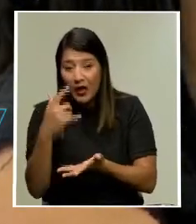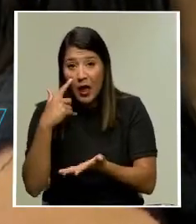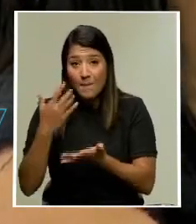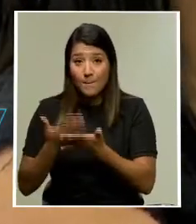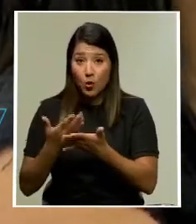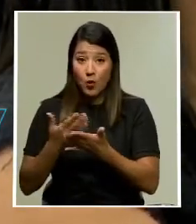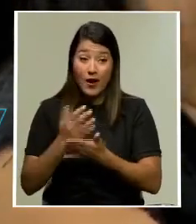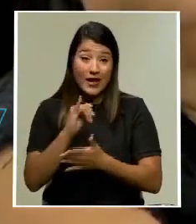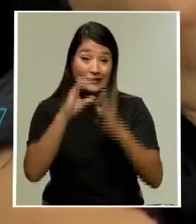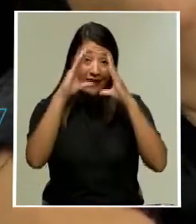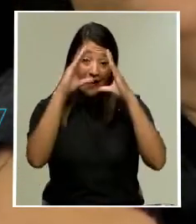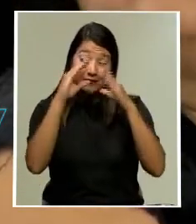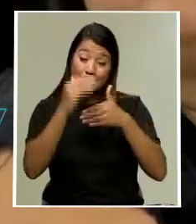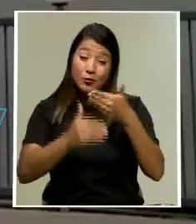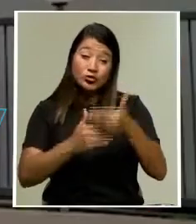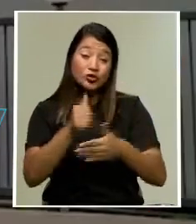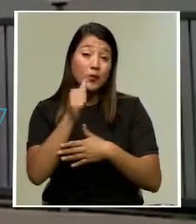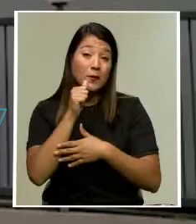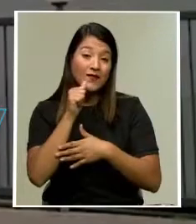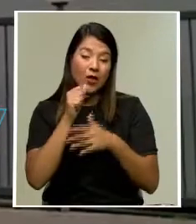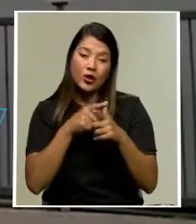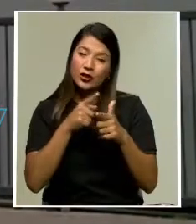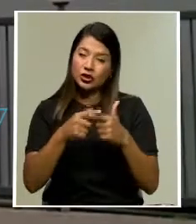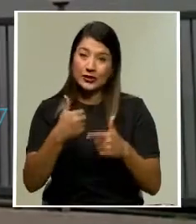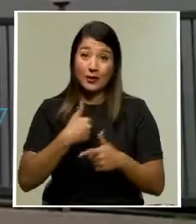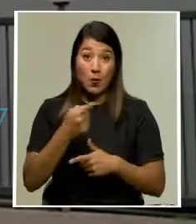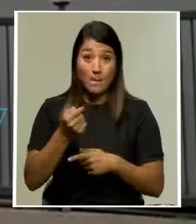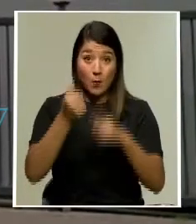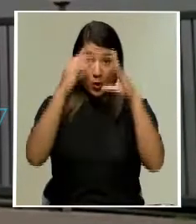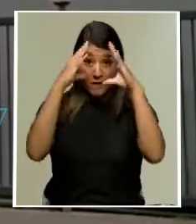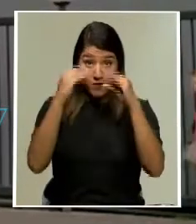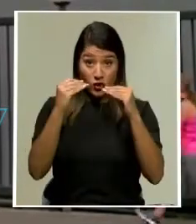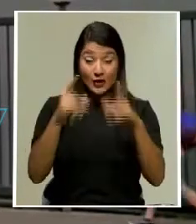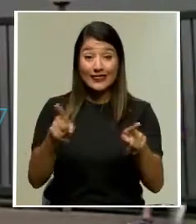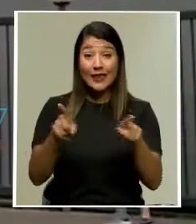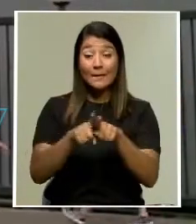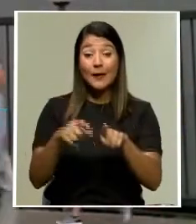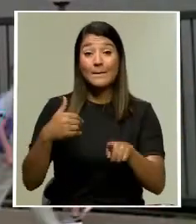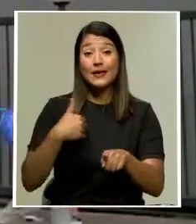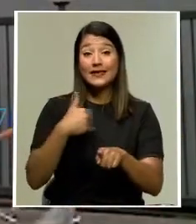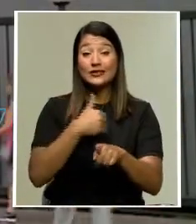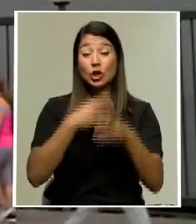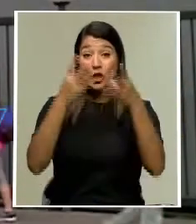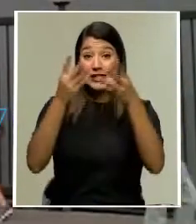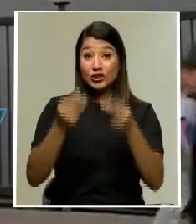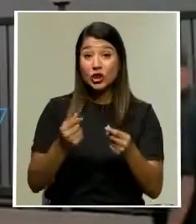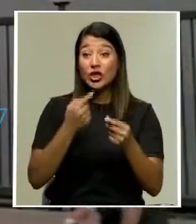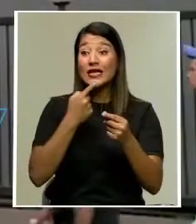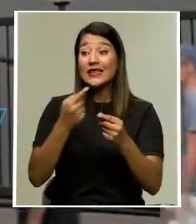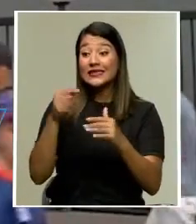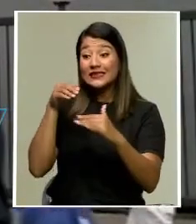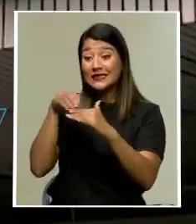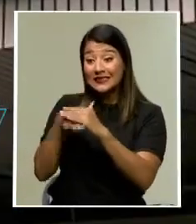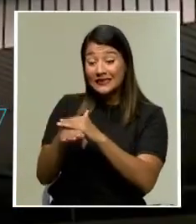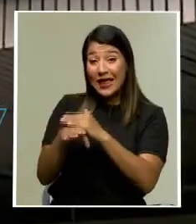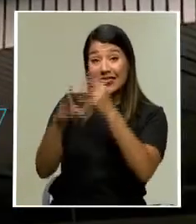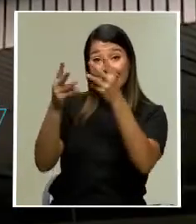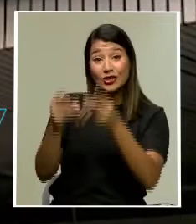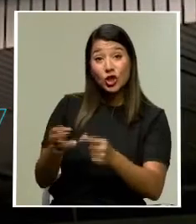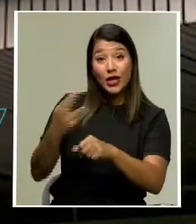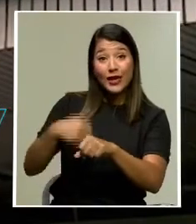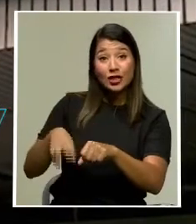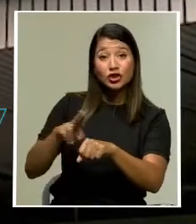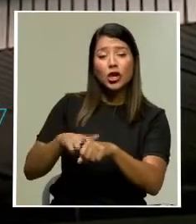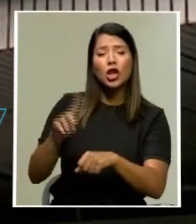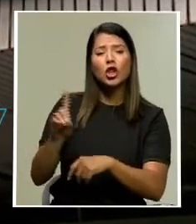es poca la información que se puede obtener. Por otra parte, el Ministerio de Hacienda manifestó que el allanamiento se realizó en la Tesorería Nacional, ubicado